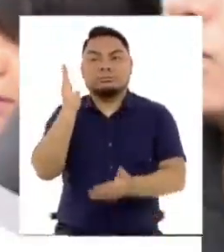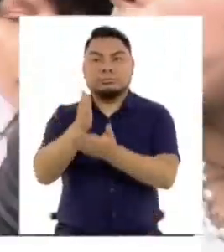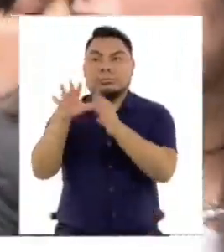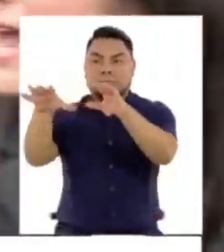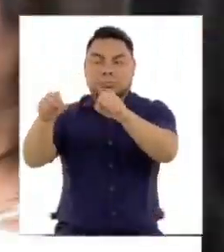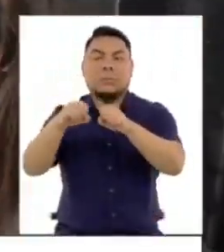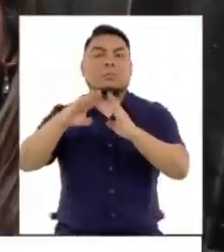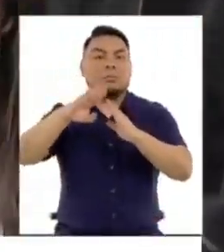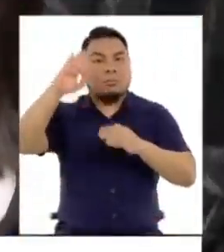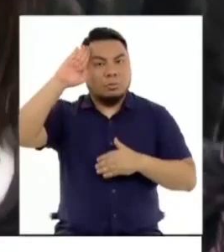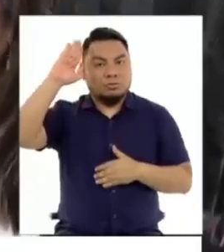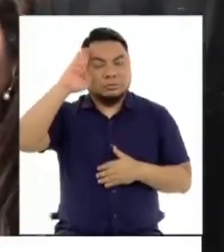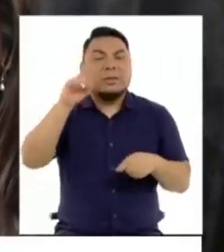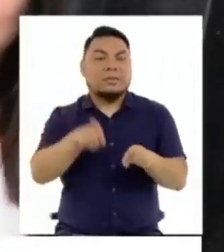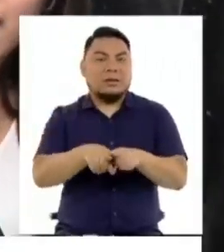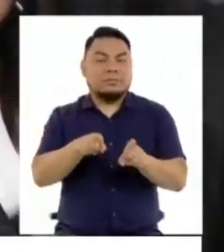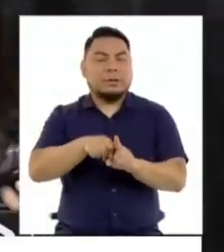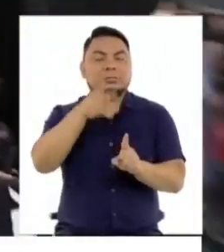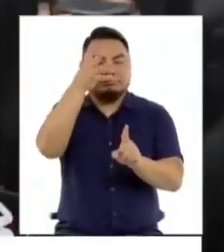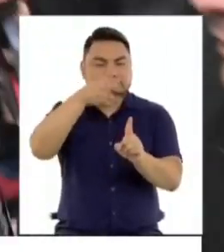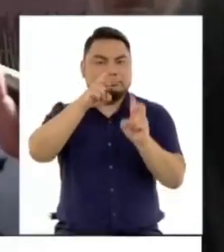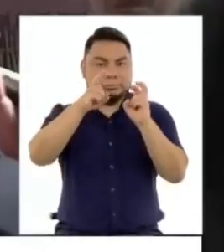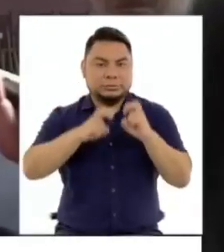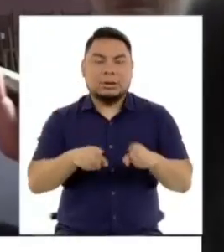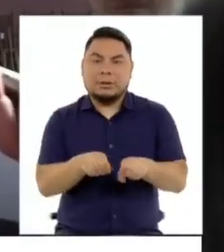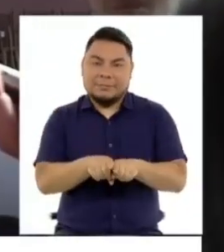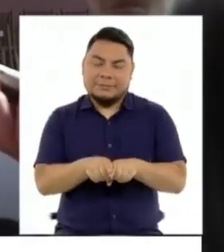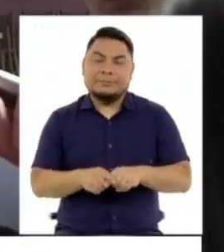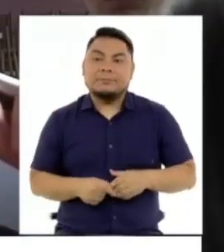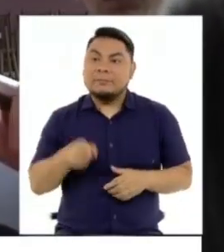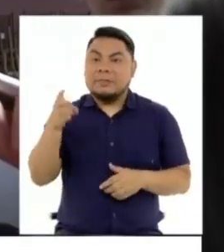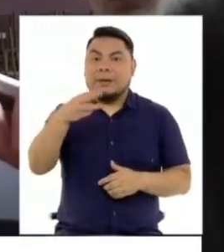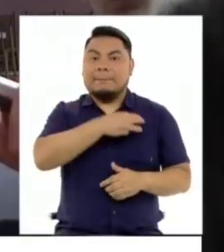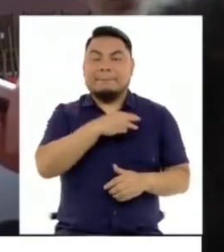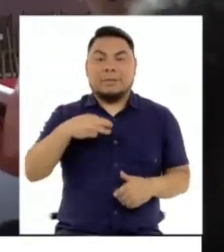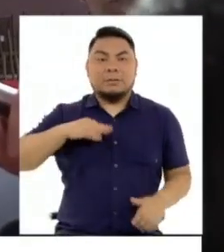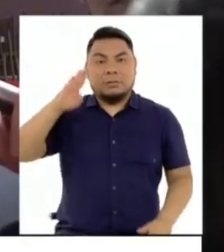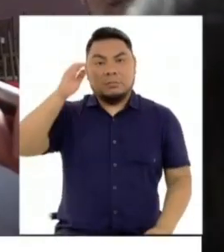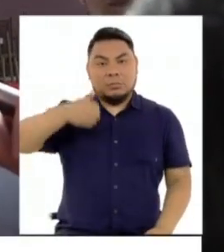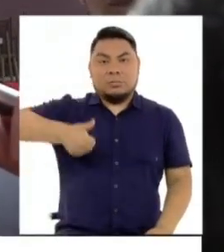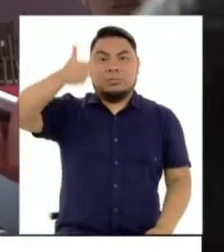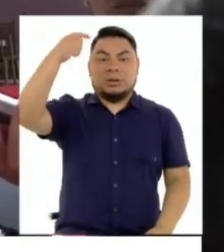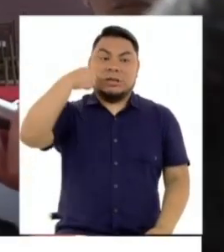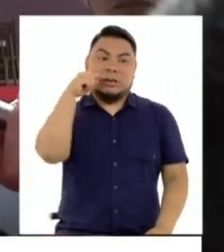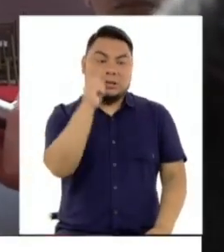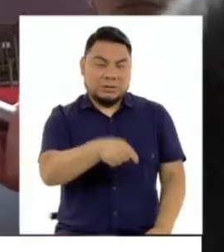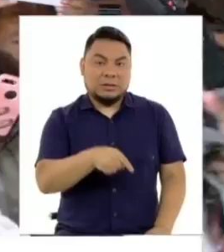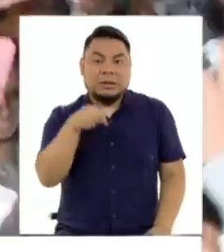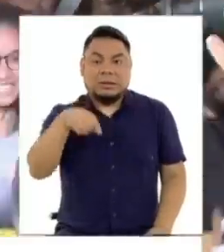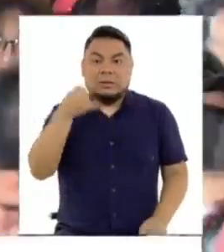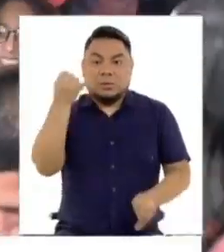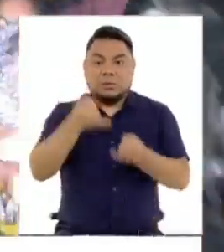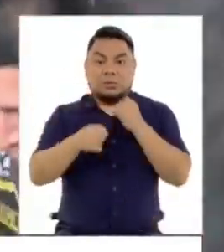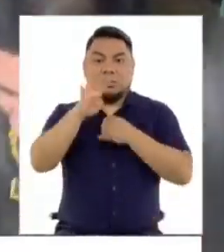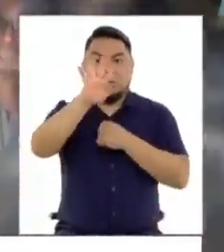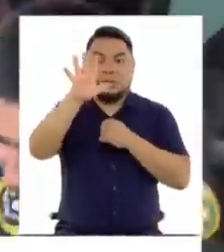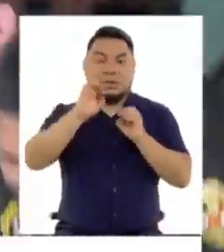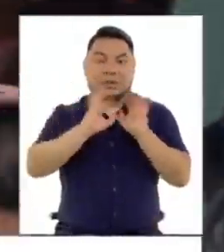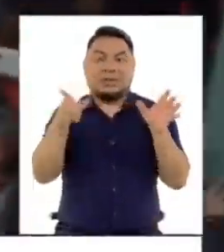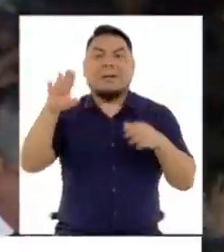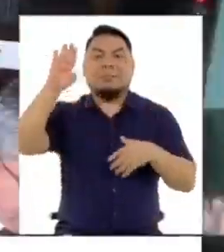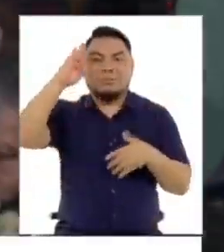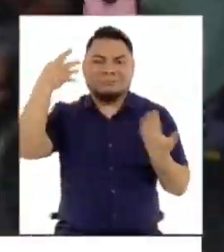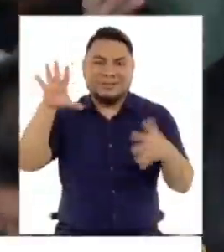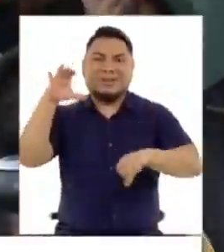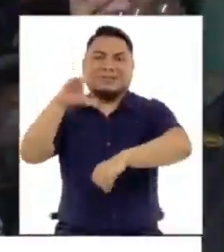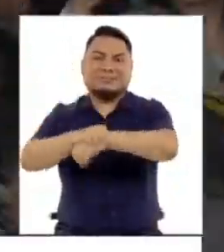de la policía para las investigaciones respectivas. El ministro del Interior destacó que en estos últimos 45 días, la policía logró